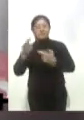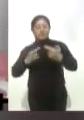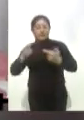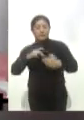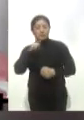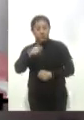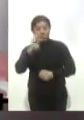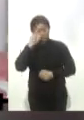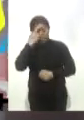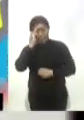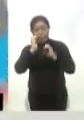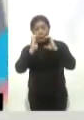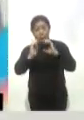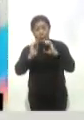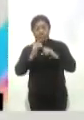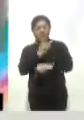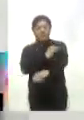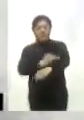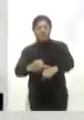familia.